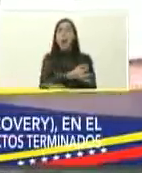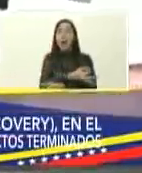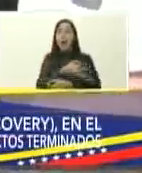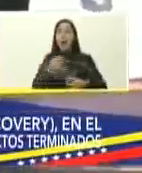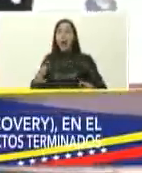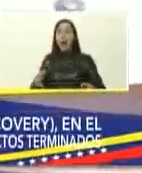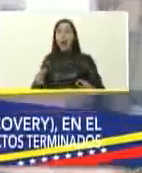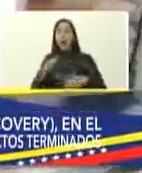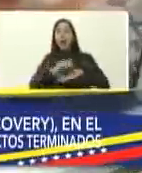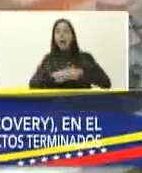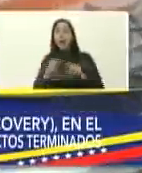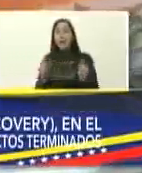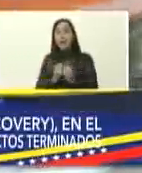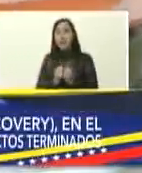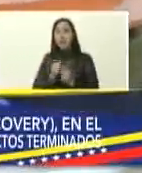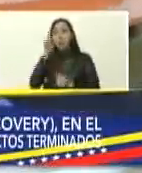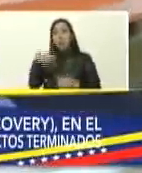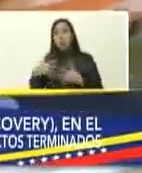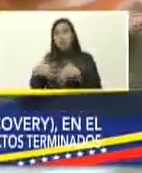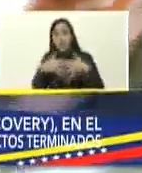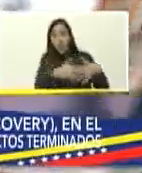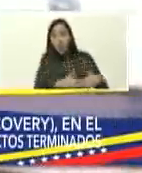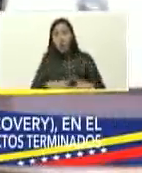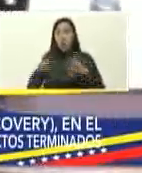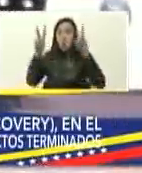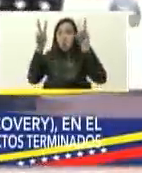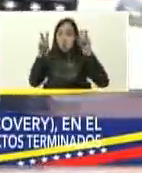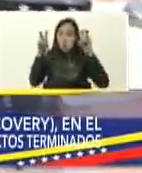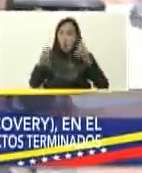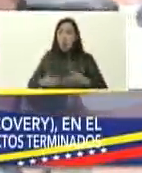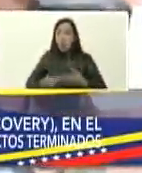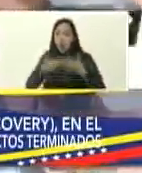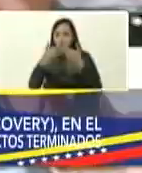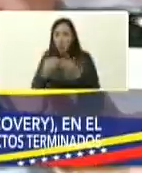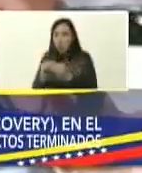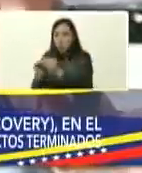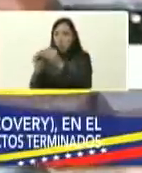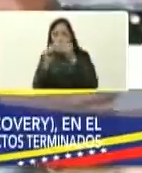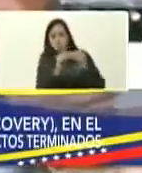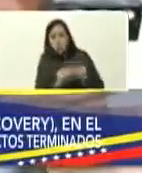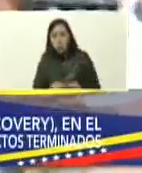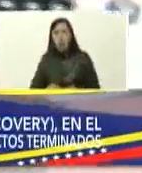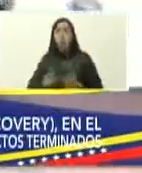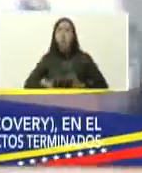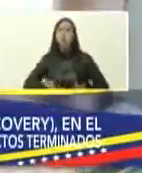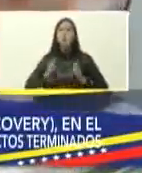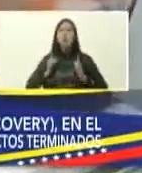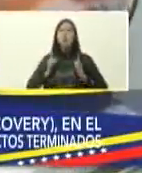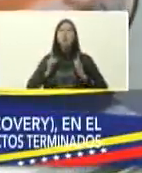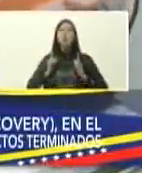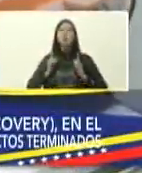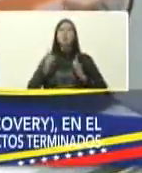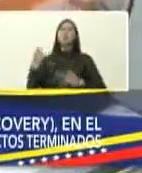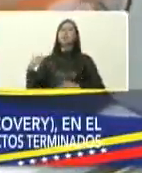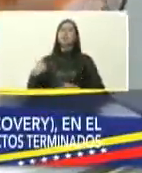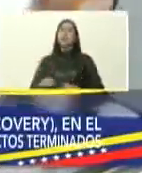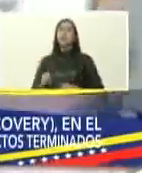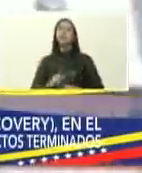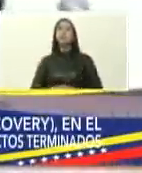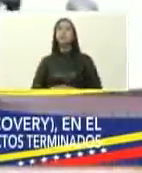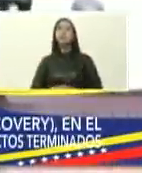y adquirir máquinas innovadoras y de altísima tecnología, que permite que hoy tengamos un